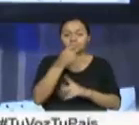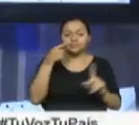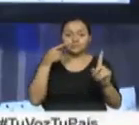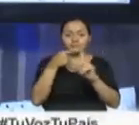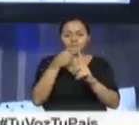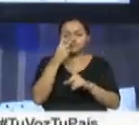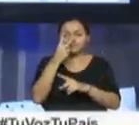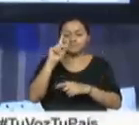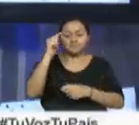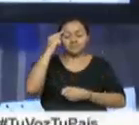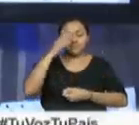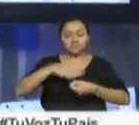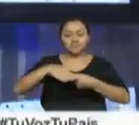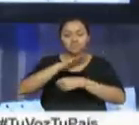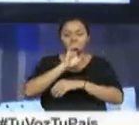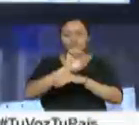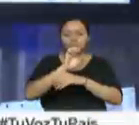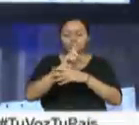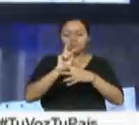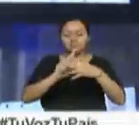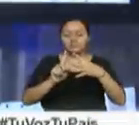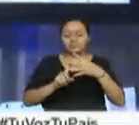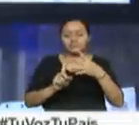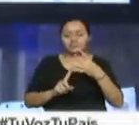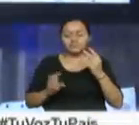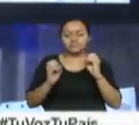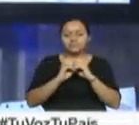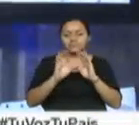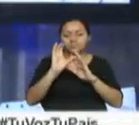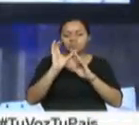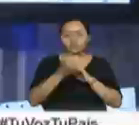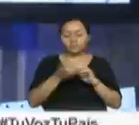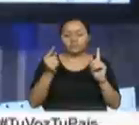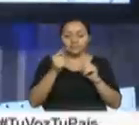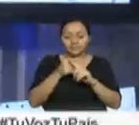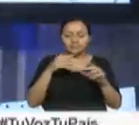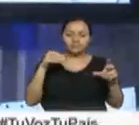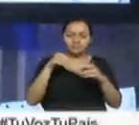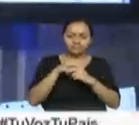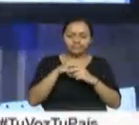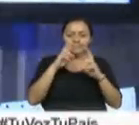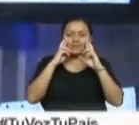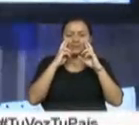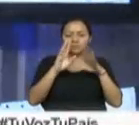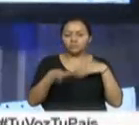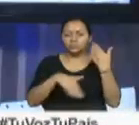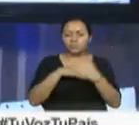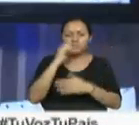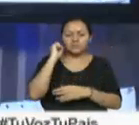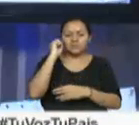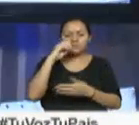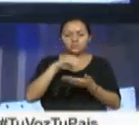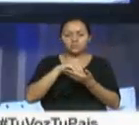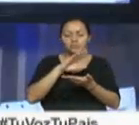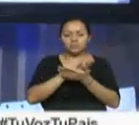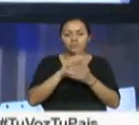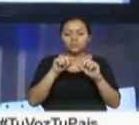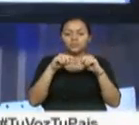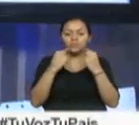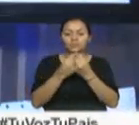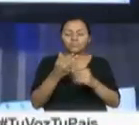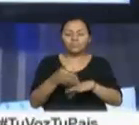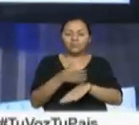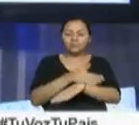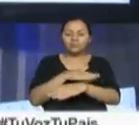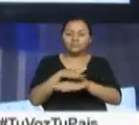al Estado ecuatoriano como plurinacional e intercultural. En ella se reconocen los derechos de grupos